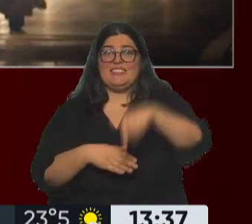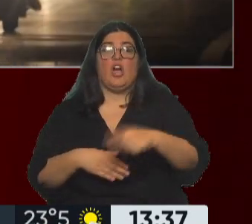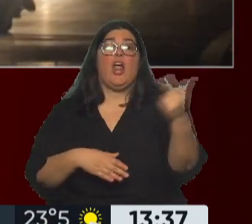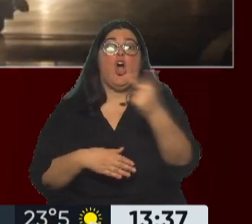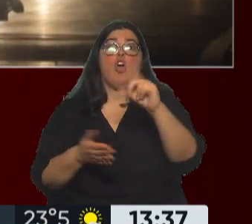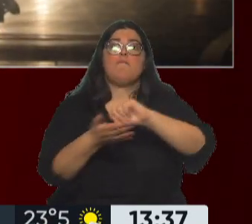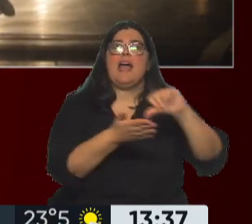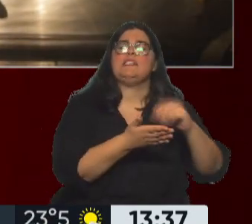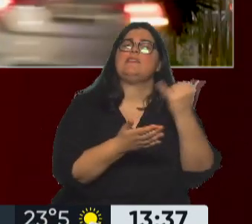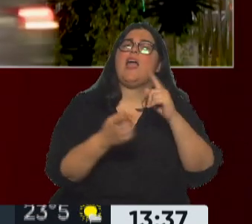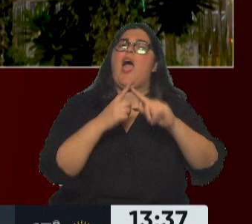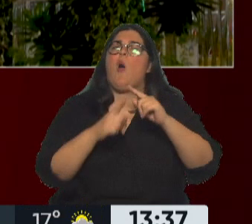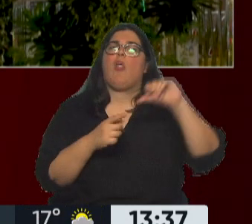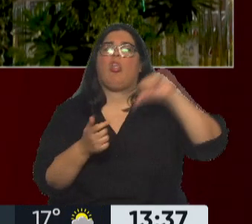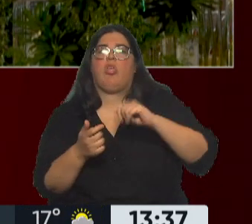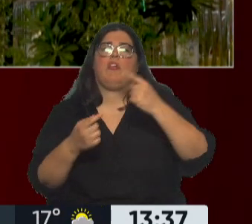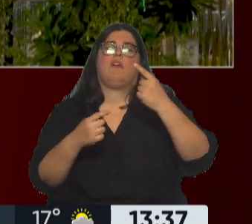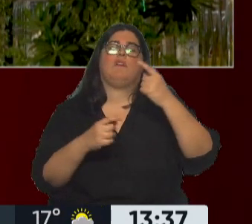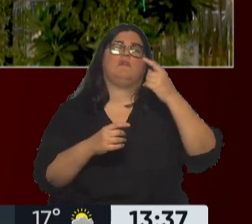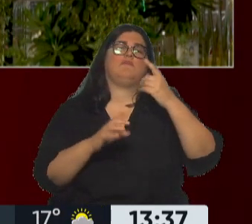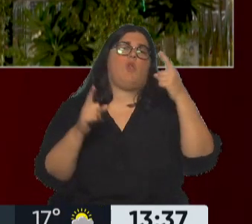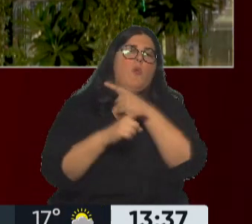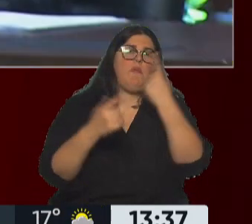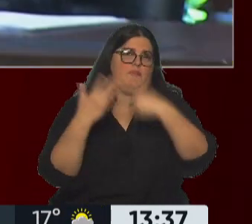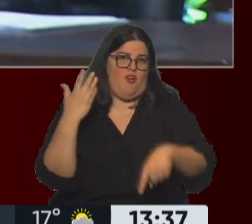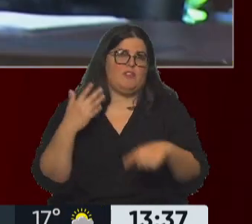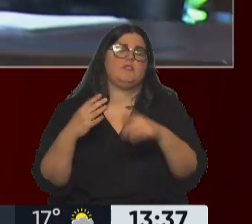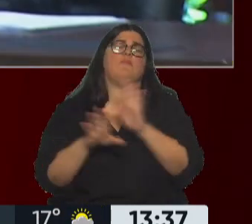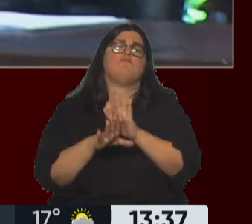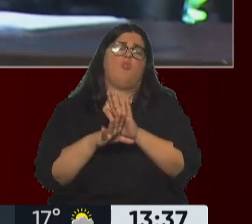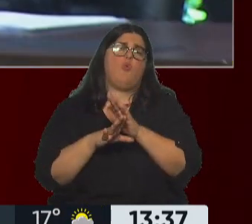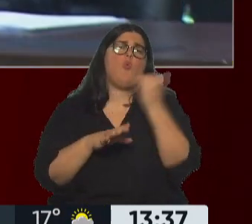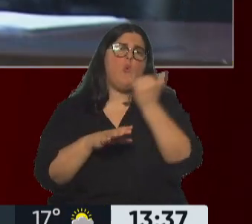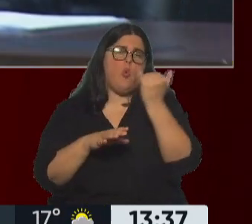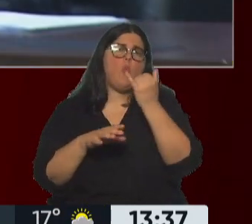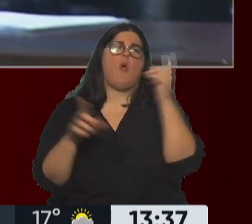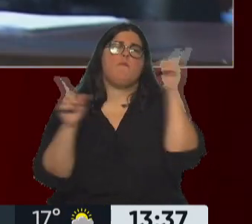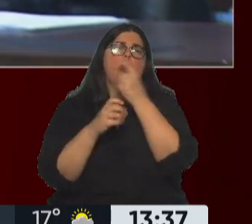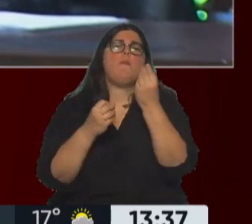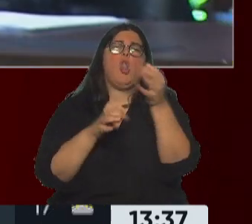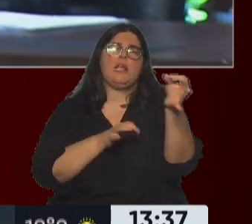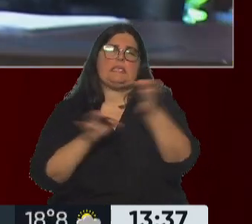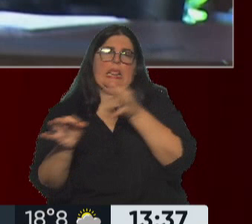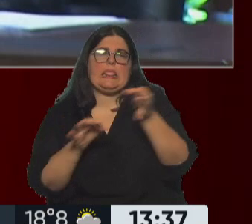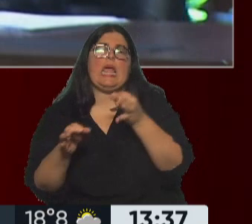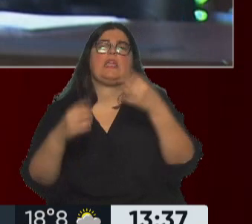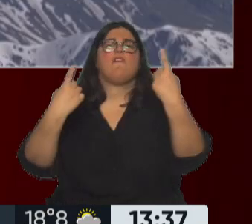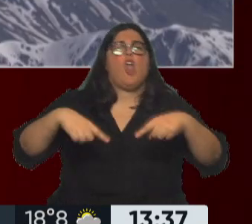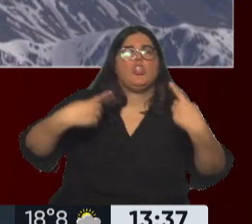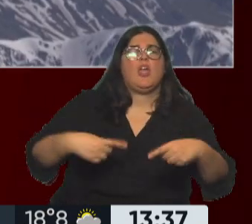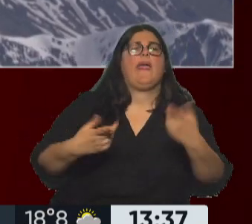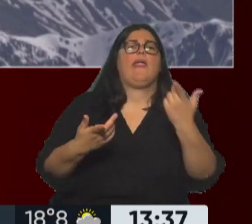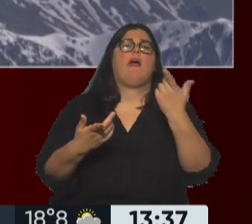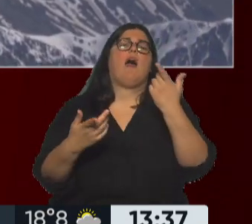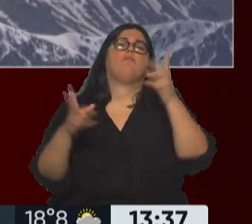muchos vaivenes. Es decir, ha estado presente la cuestión estratégica, la cuestión fronteriza,